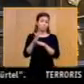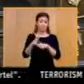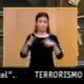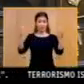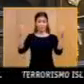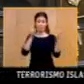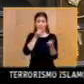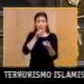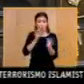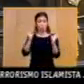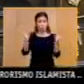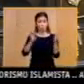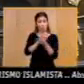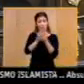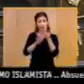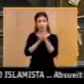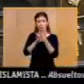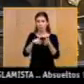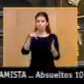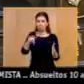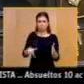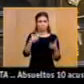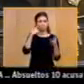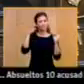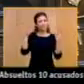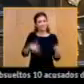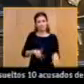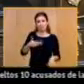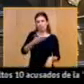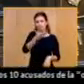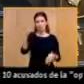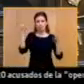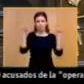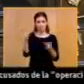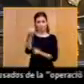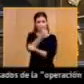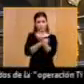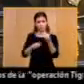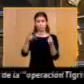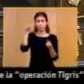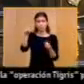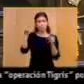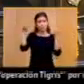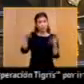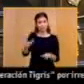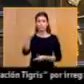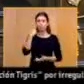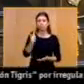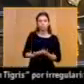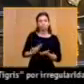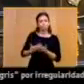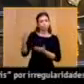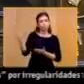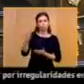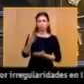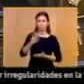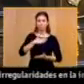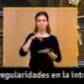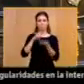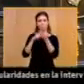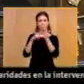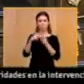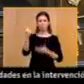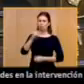tras hacer referencia al carácter global de la crisis, afirma que ésta ha permitido comprobar la solidez de nuestro sistema